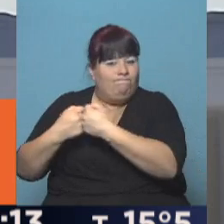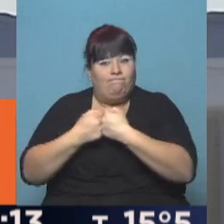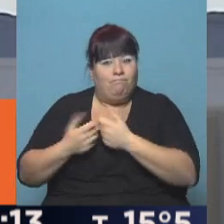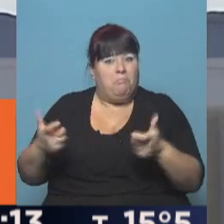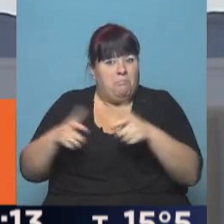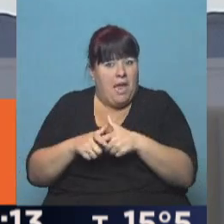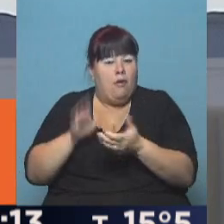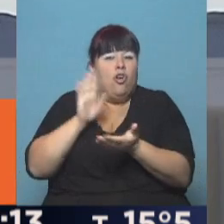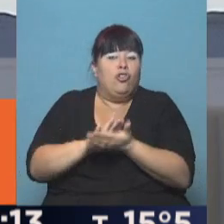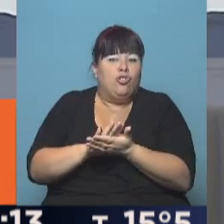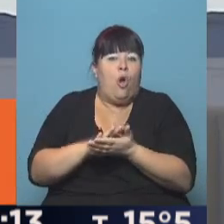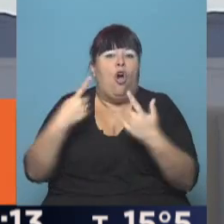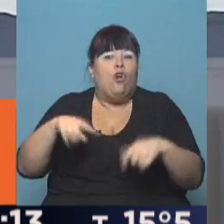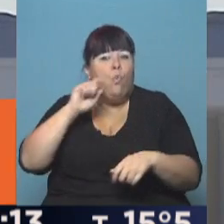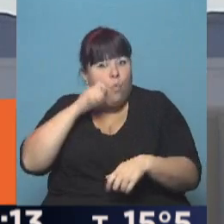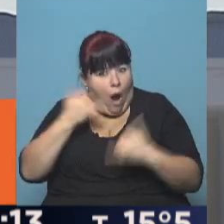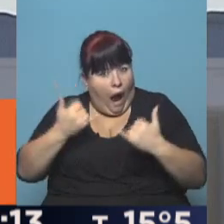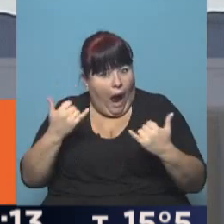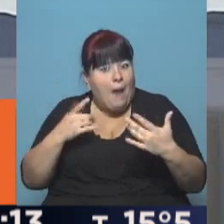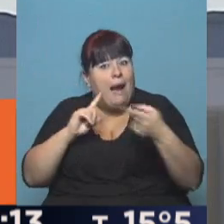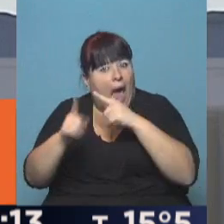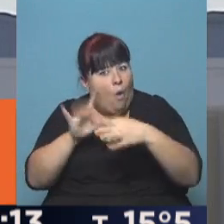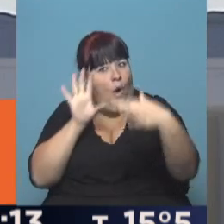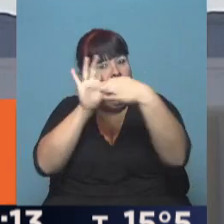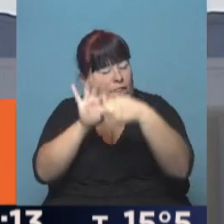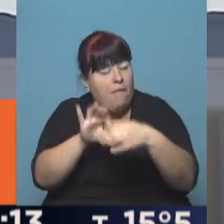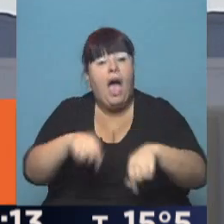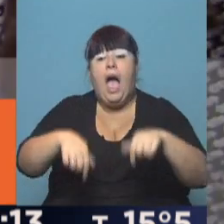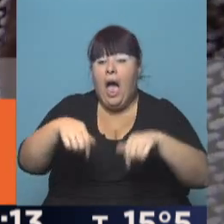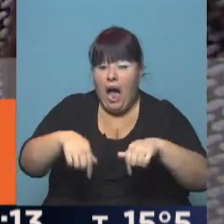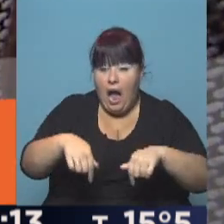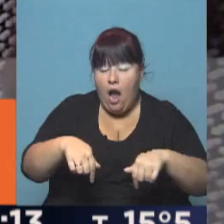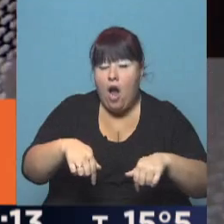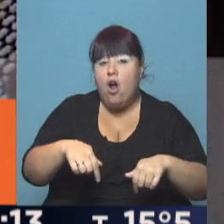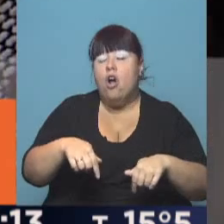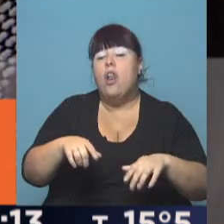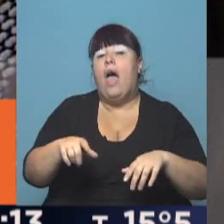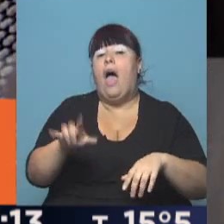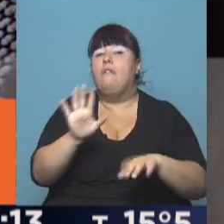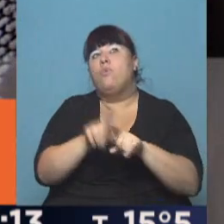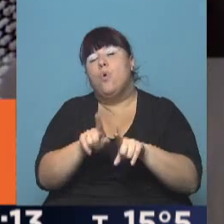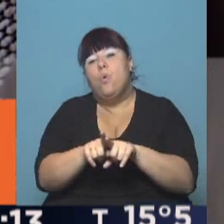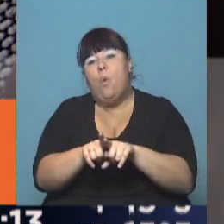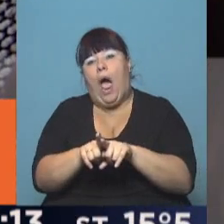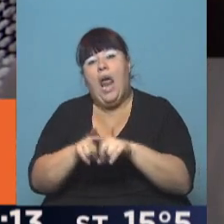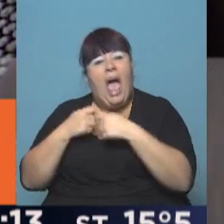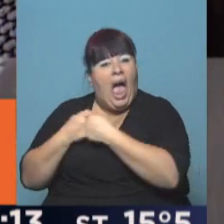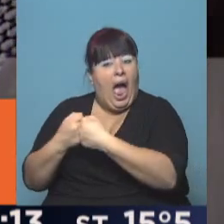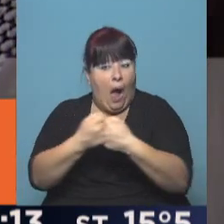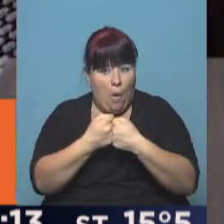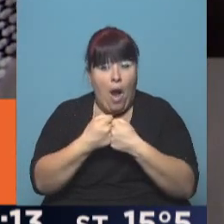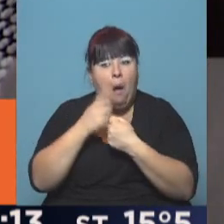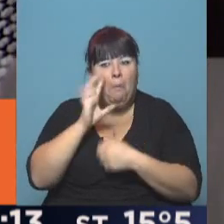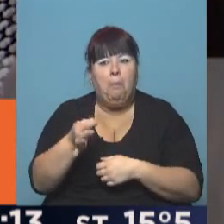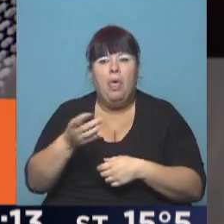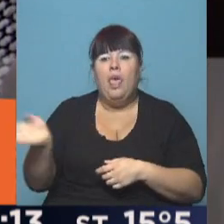sus miembros acerca de las bondades de un acuerdo de este tipo. En este momento, a nivel, digamos, de consensos, vemos